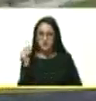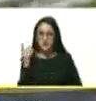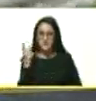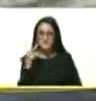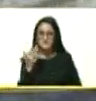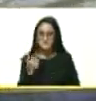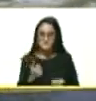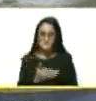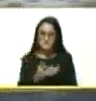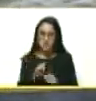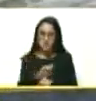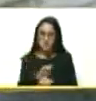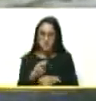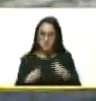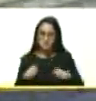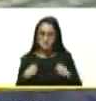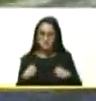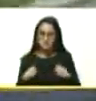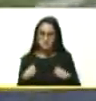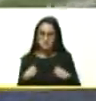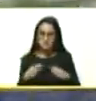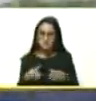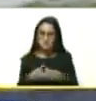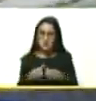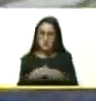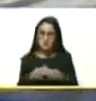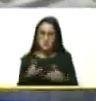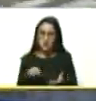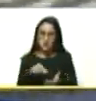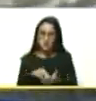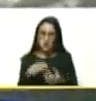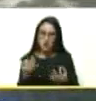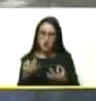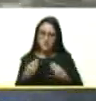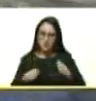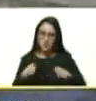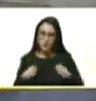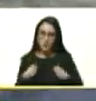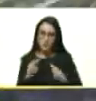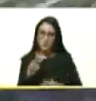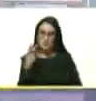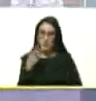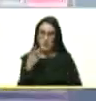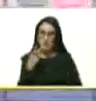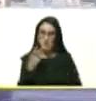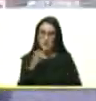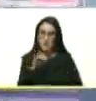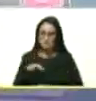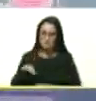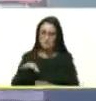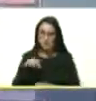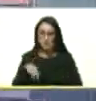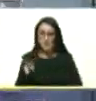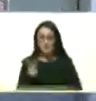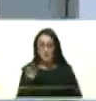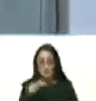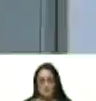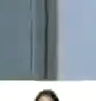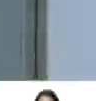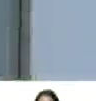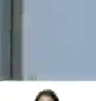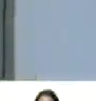contar con un gobierno preocupado, un equipo nacional preocupado por la política agrícola de este país. Aquí en Calabozo vemos